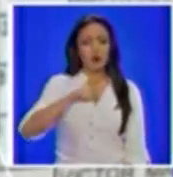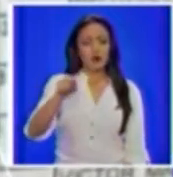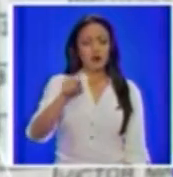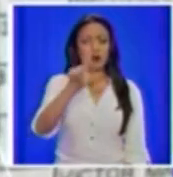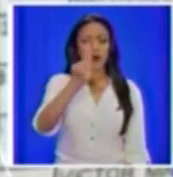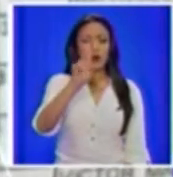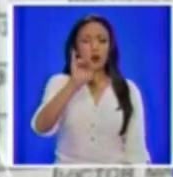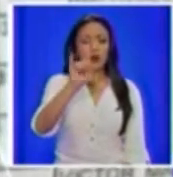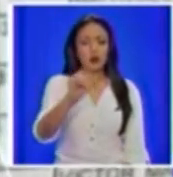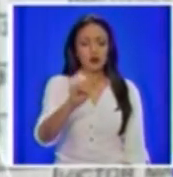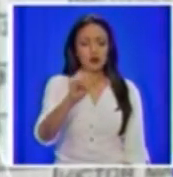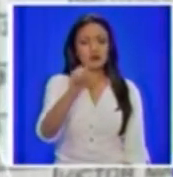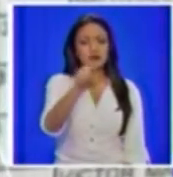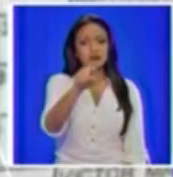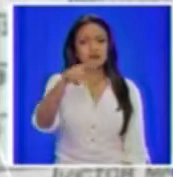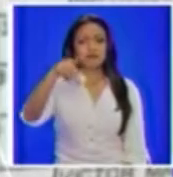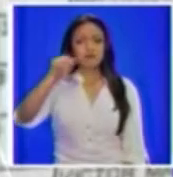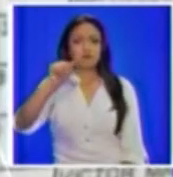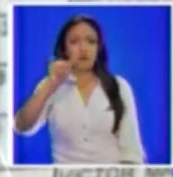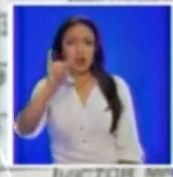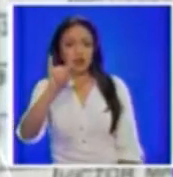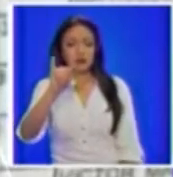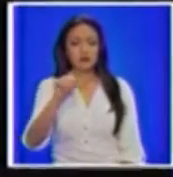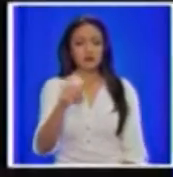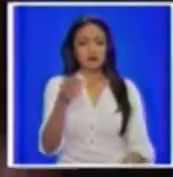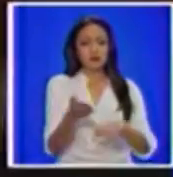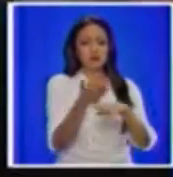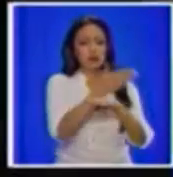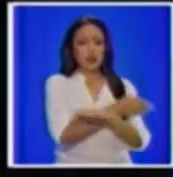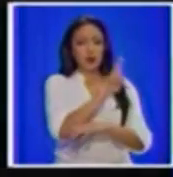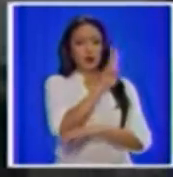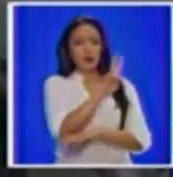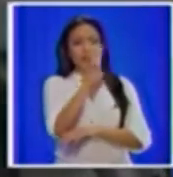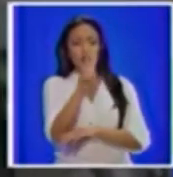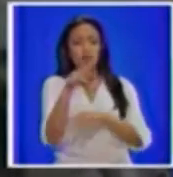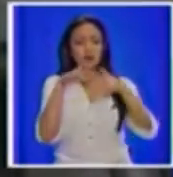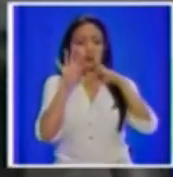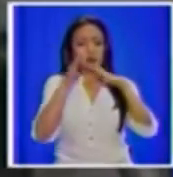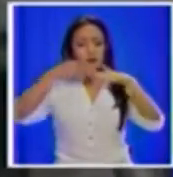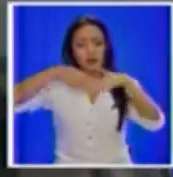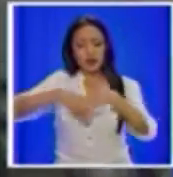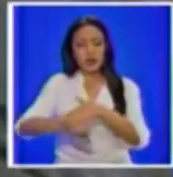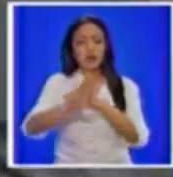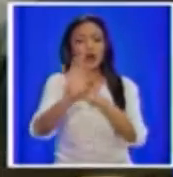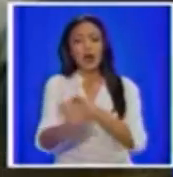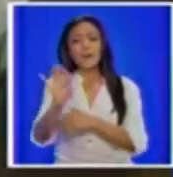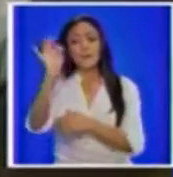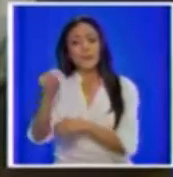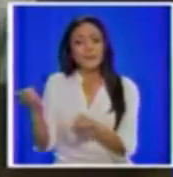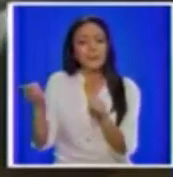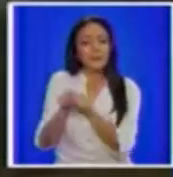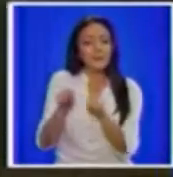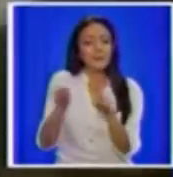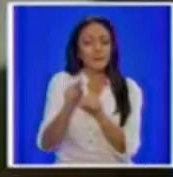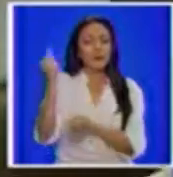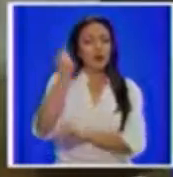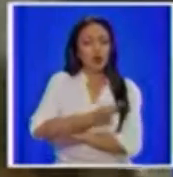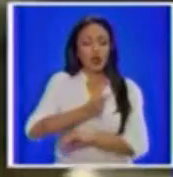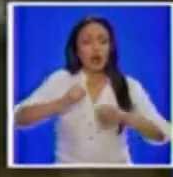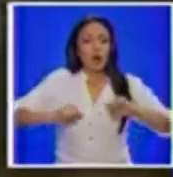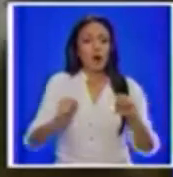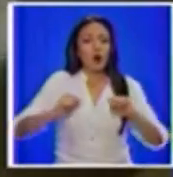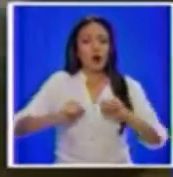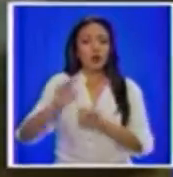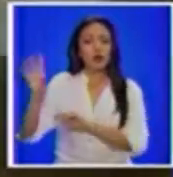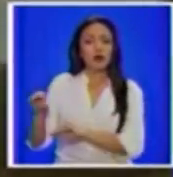Luis Alfredo Pay Jiménez, que ingresó el pasado 22 de diciembre de 2018, día en que fue trasladado a Bogotá el cadáver de alias